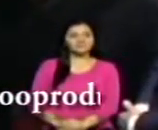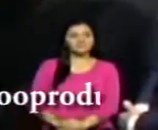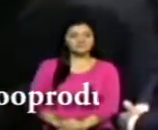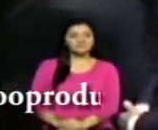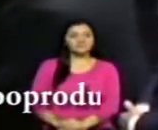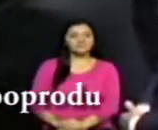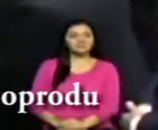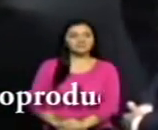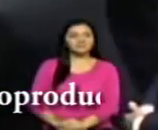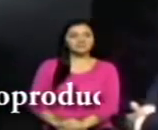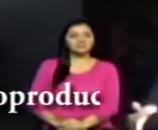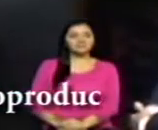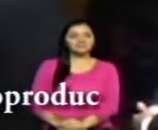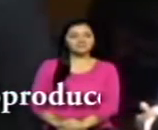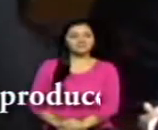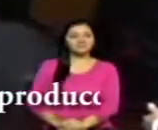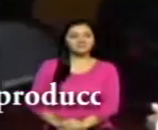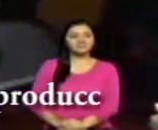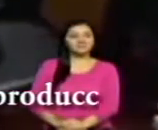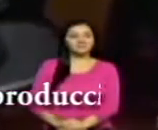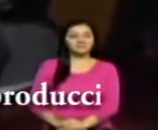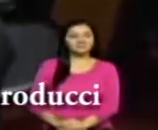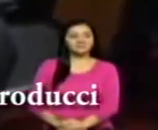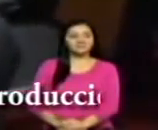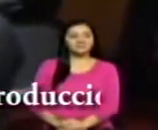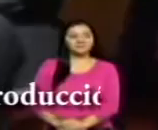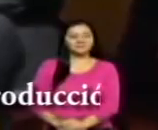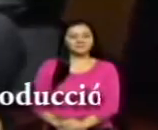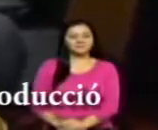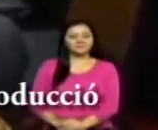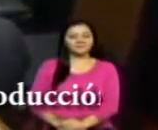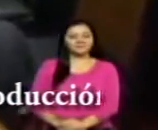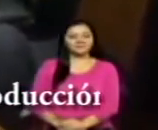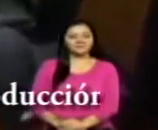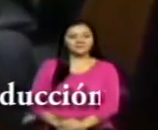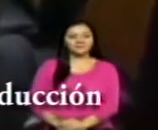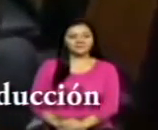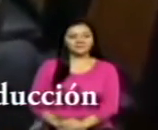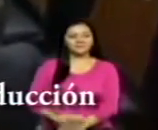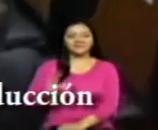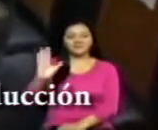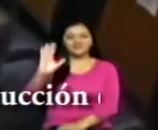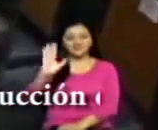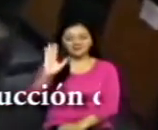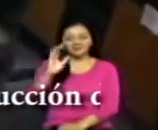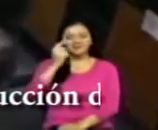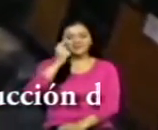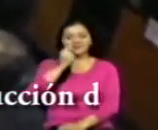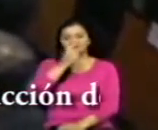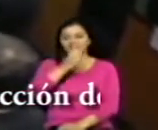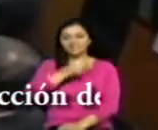en la galería, en el segundo piso, en el balcón principal. Saluda Kuczynski a Juan Manuel Santos,